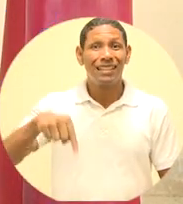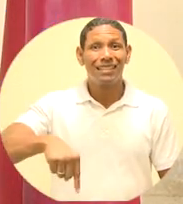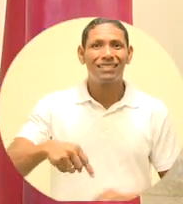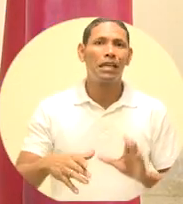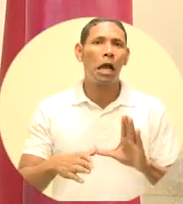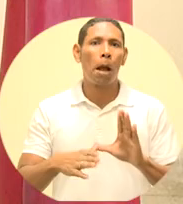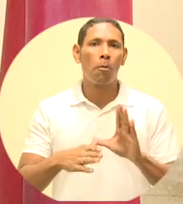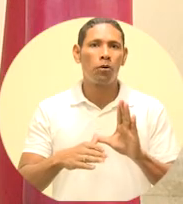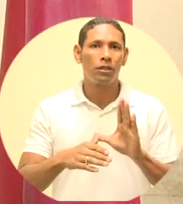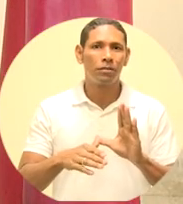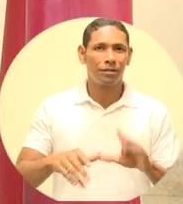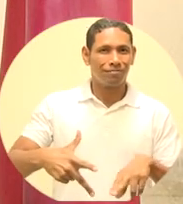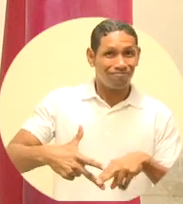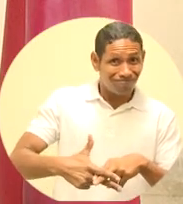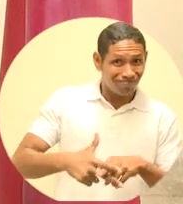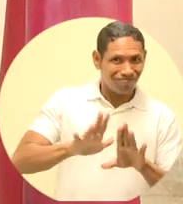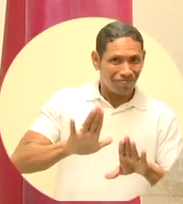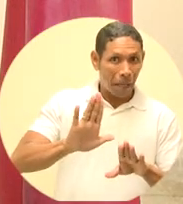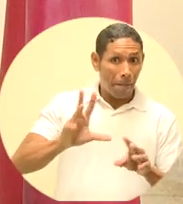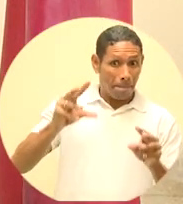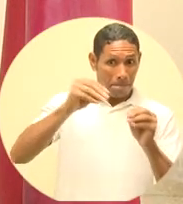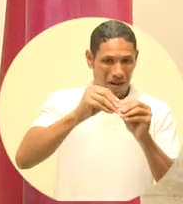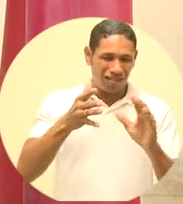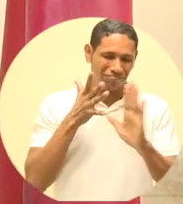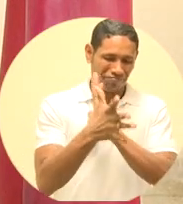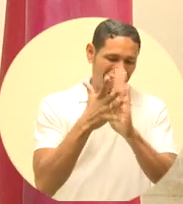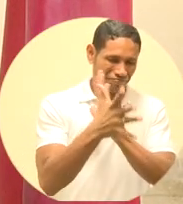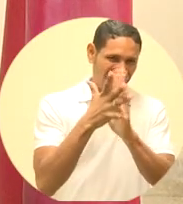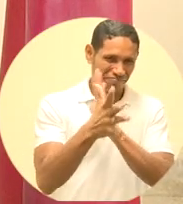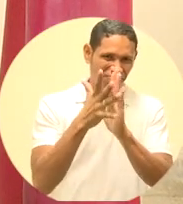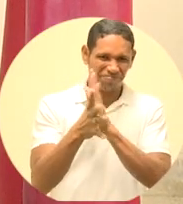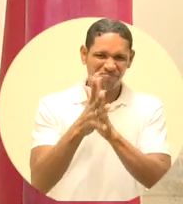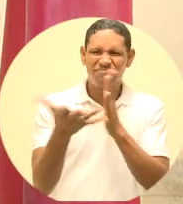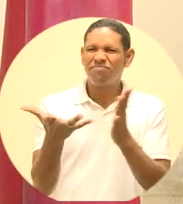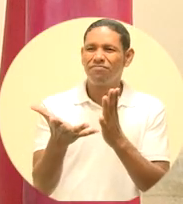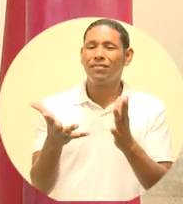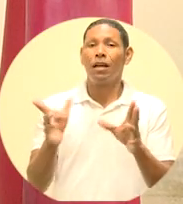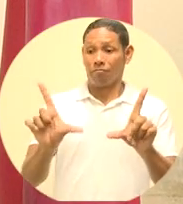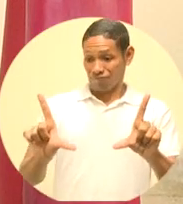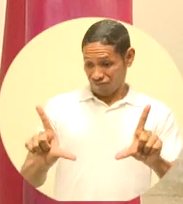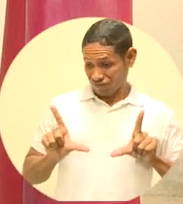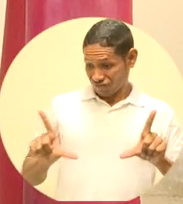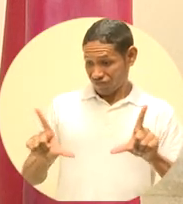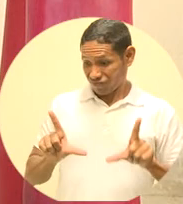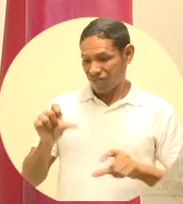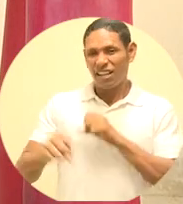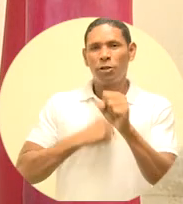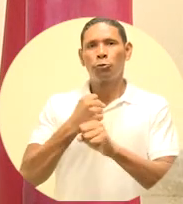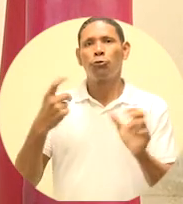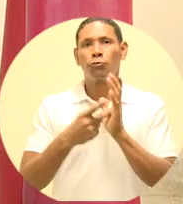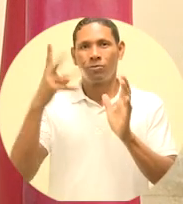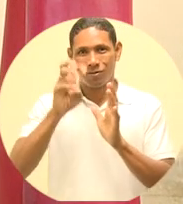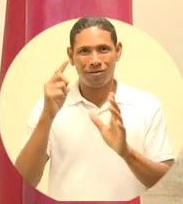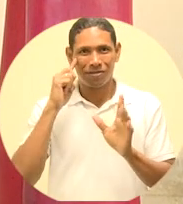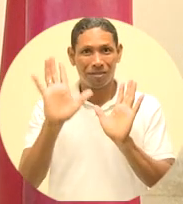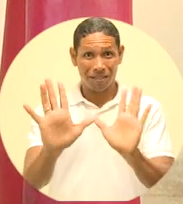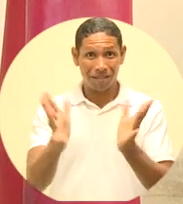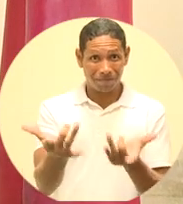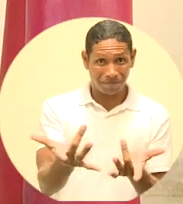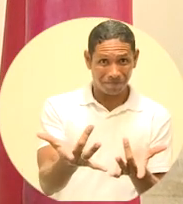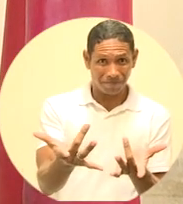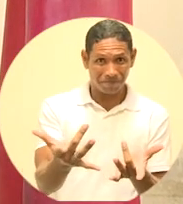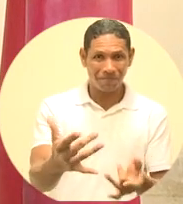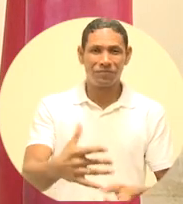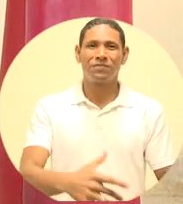Estamos en el Campus TV, vamos a una breve pausa. Y en segundos conoceremos más información sobre el encuentro de graduados Unimagdalena